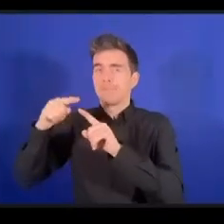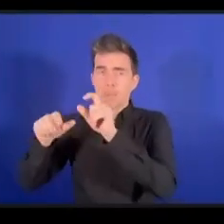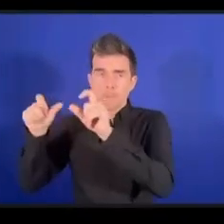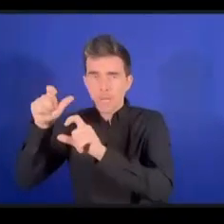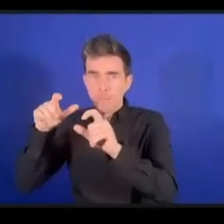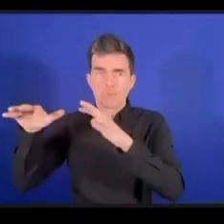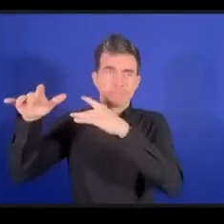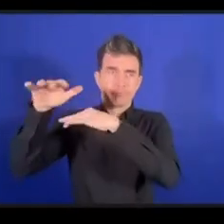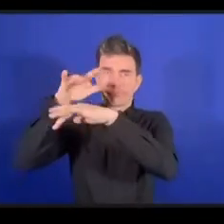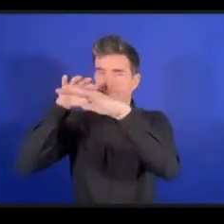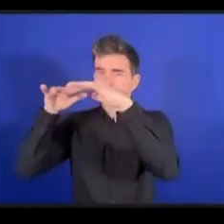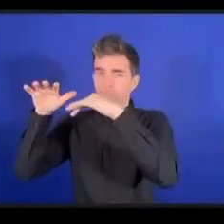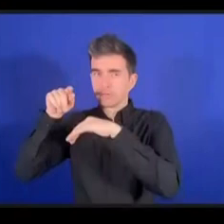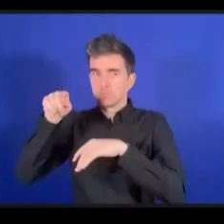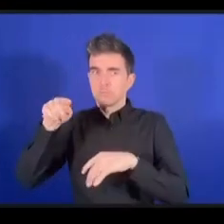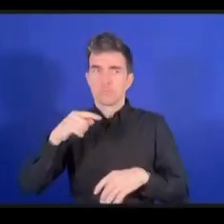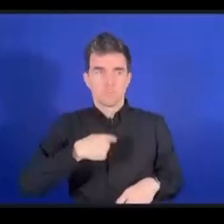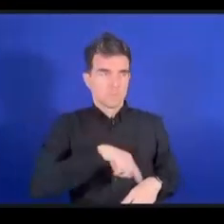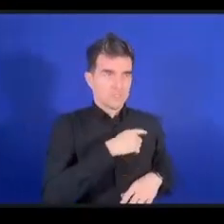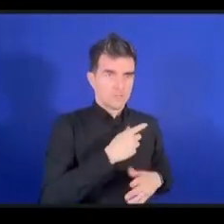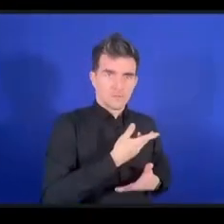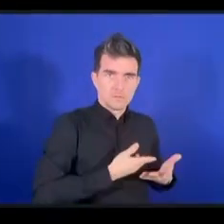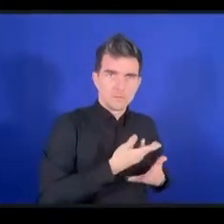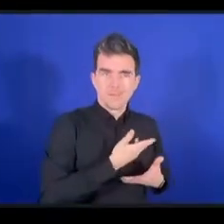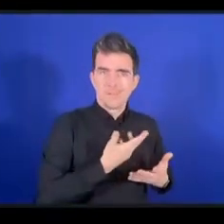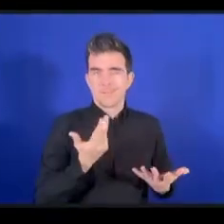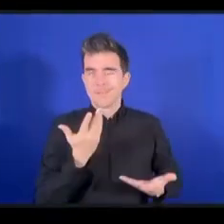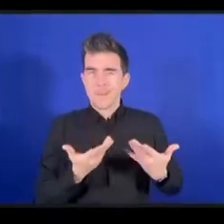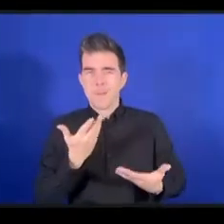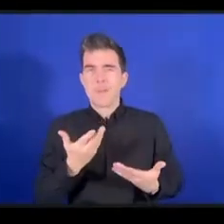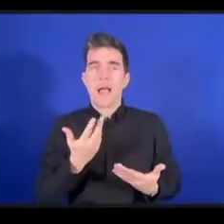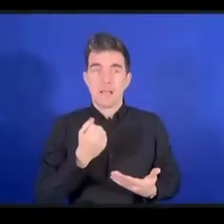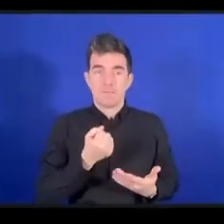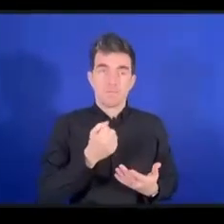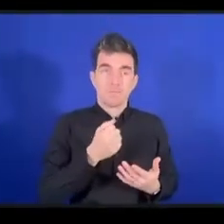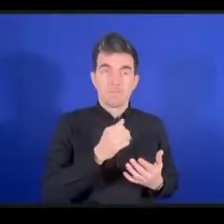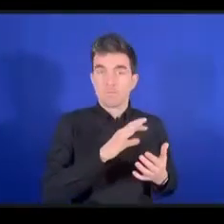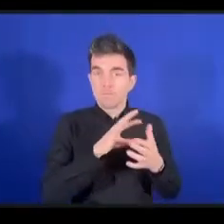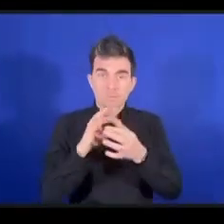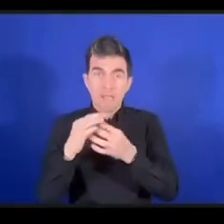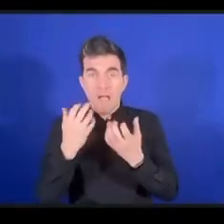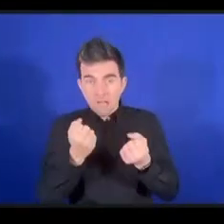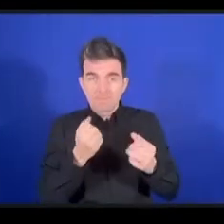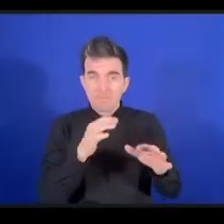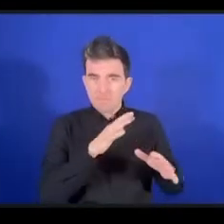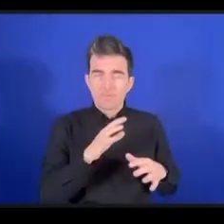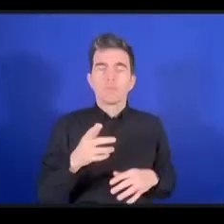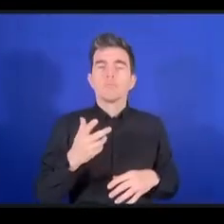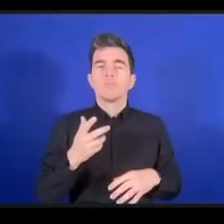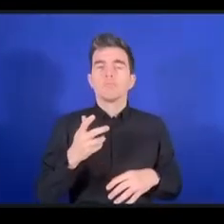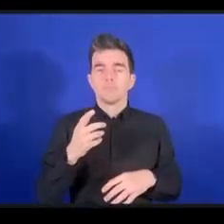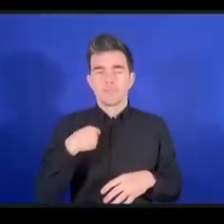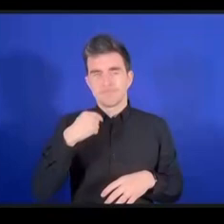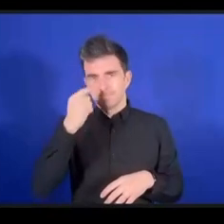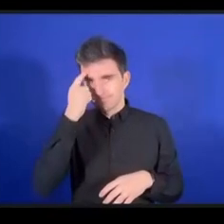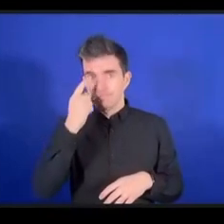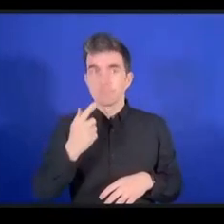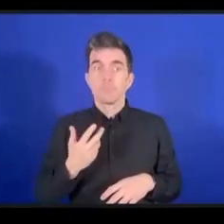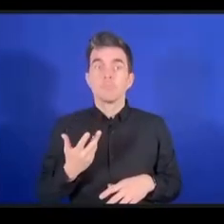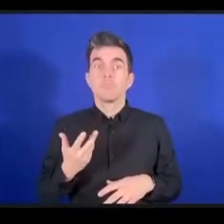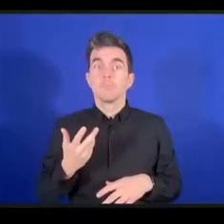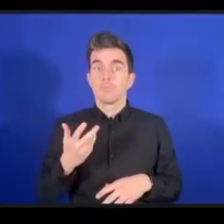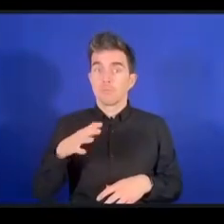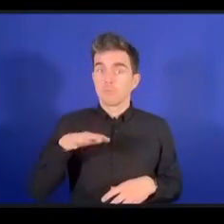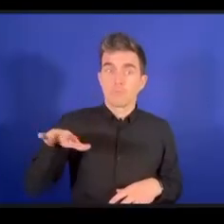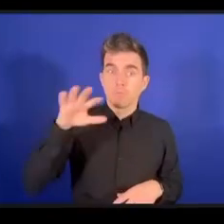mientras que parecen tener una relación muy estrecha y de hecho si las personas con la que trabajamos sobre el terreno entendieran que son parte de la